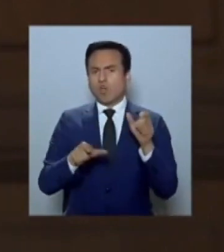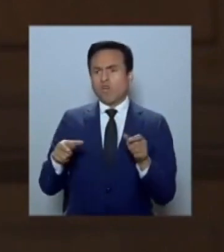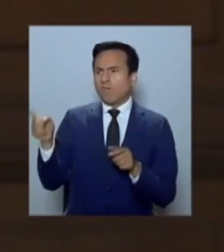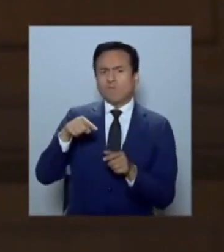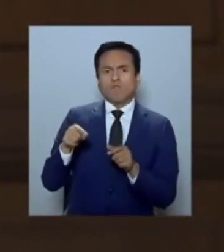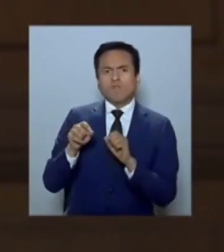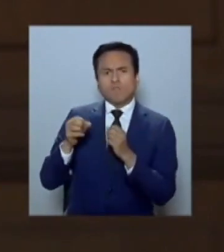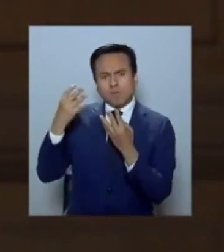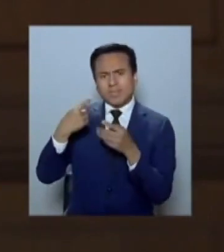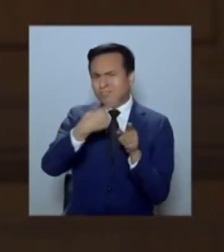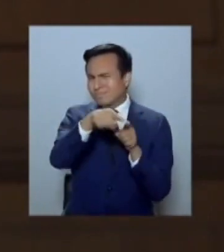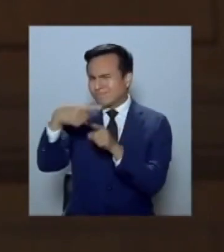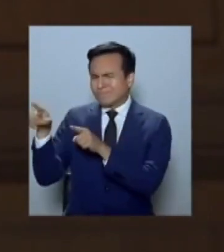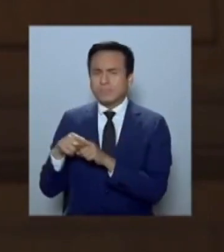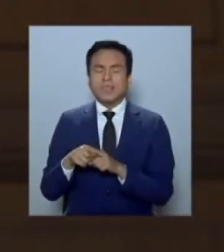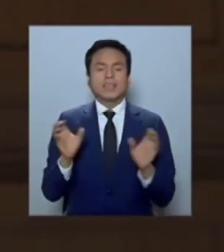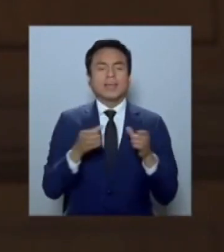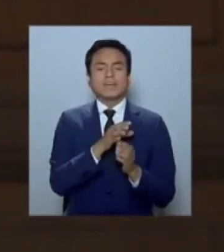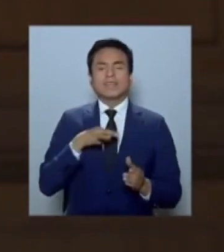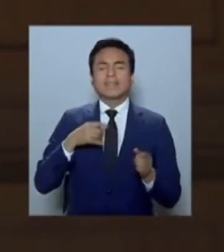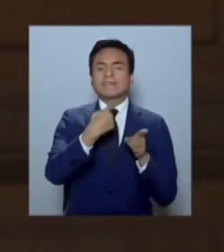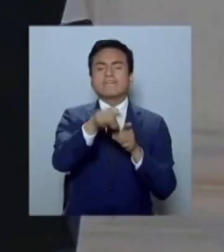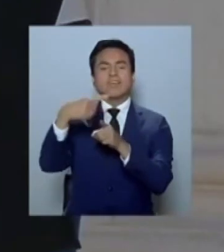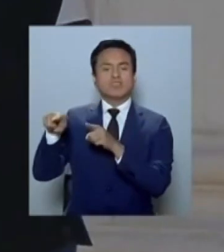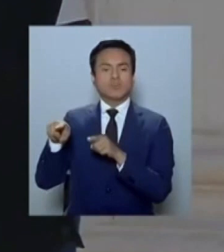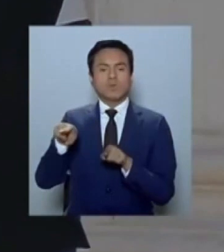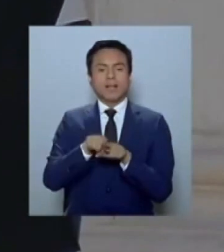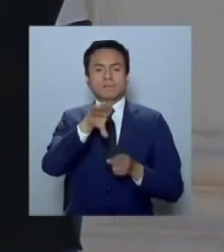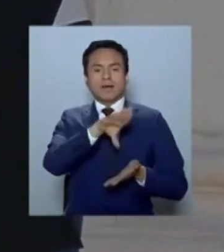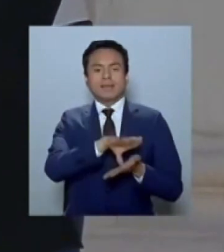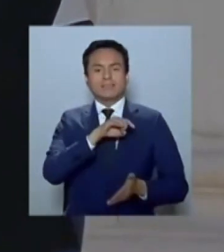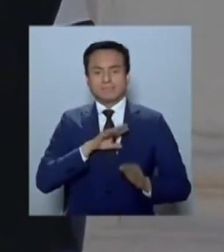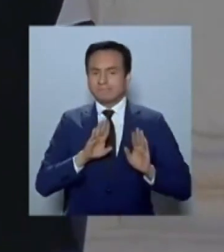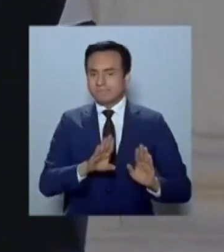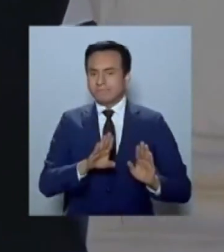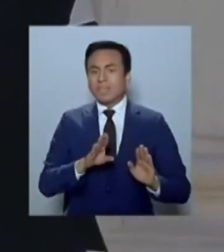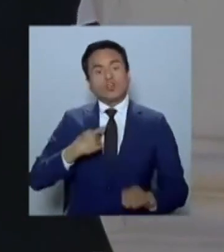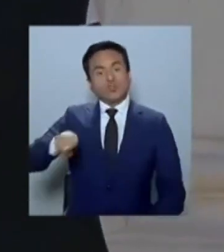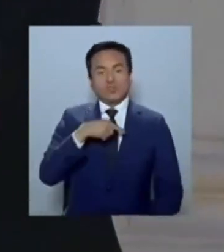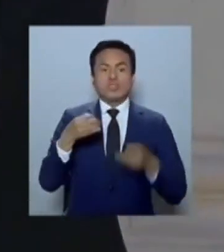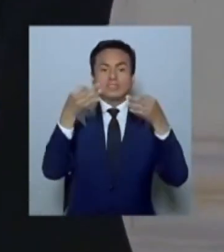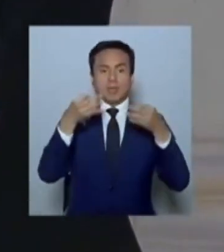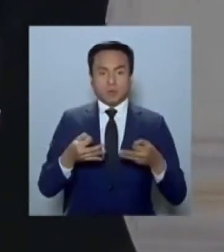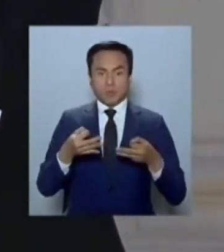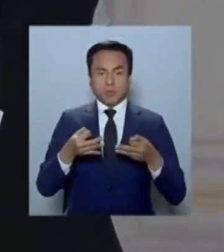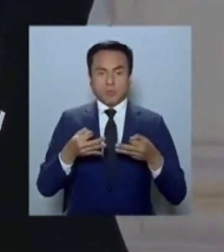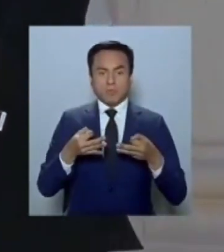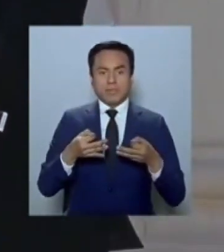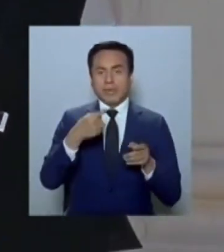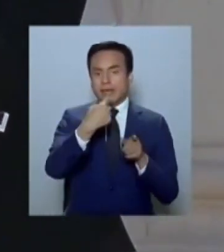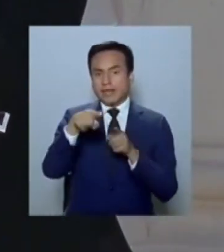gobierno que tuvo que enfrentar el estallido social y la llegada de uno configura jóvenes cuya premisa fue la renovación de la política las